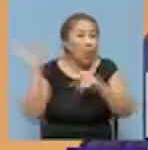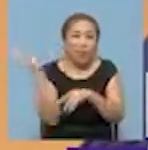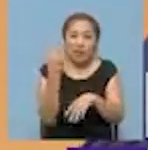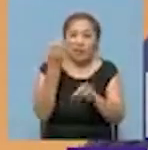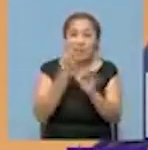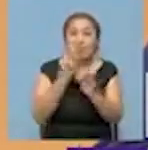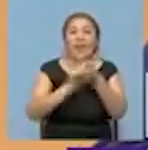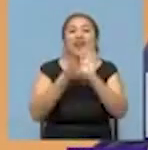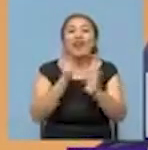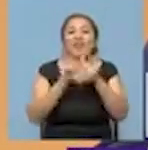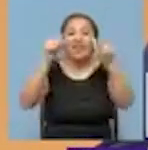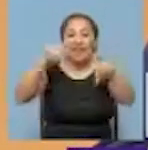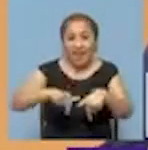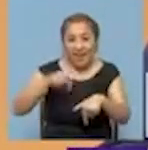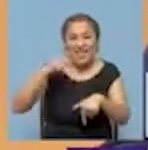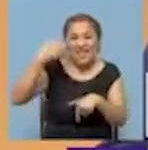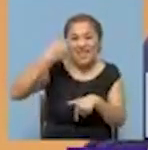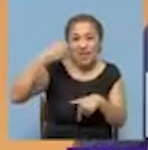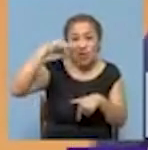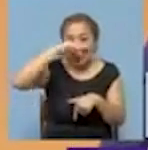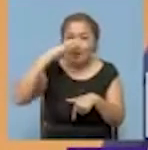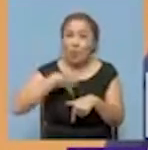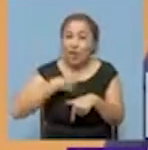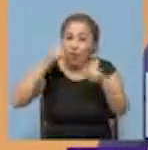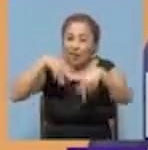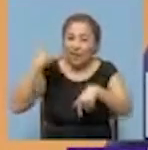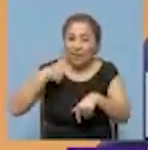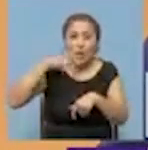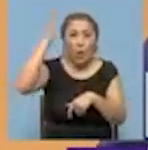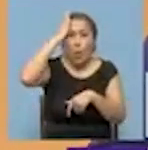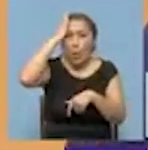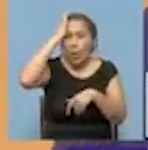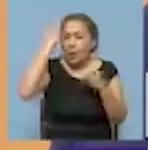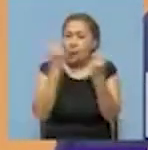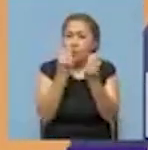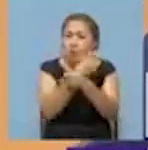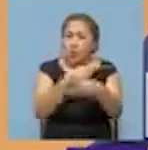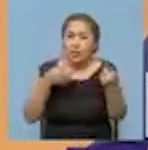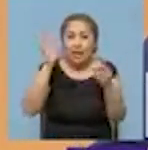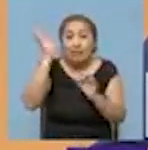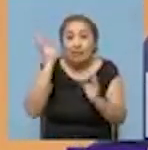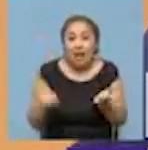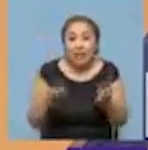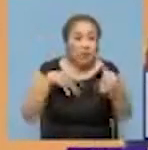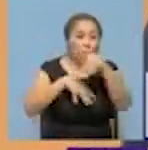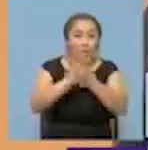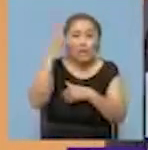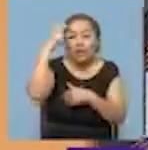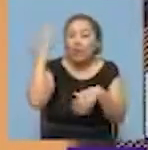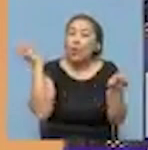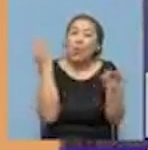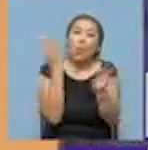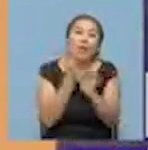escuela gratuita de sep sexto grado de séptimo grado tenía una cultura vastísima lo mismo si salida de quinto años de cualquier